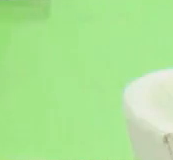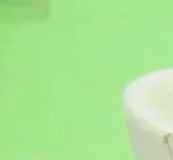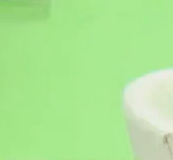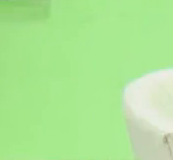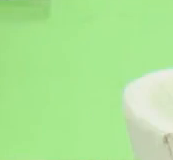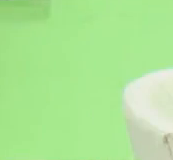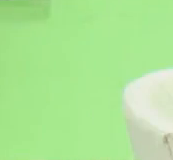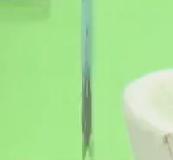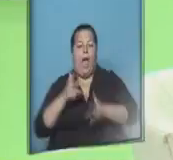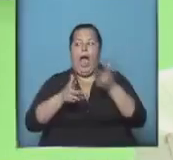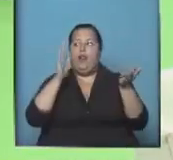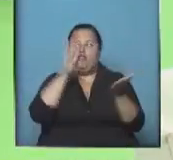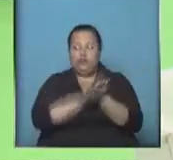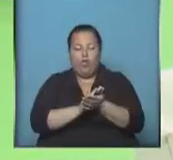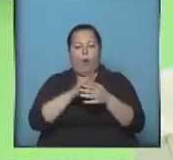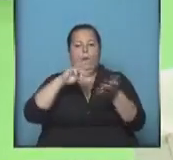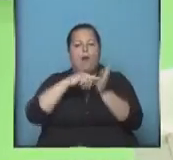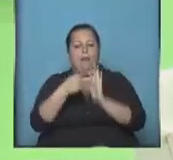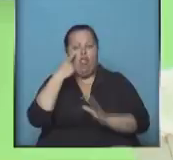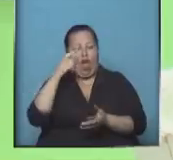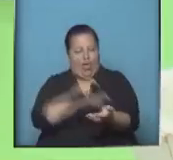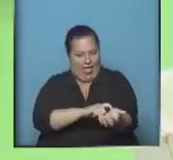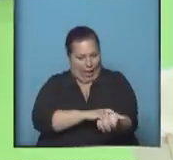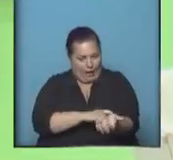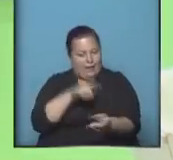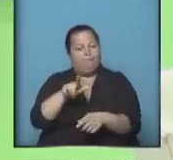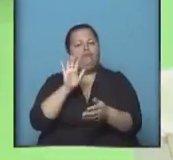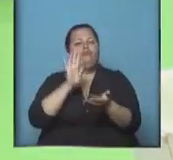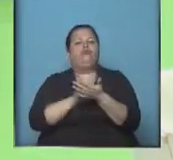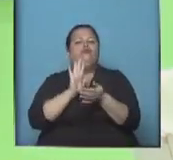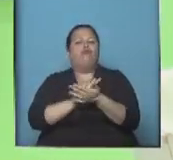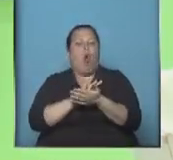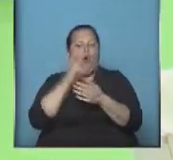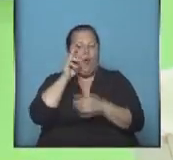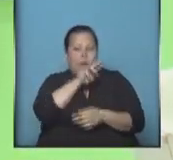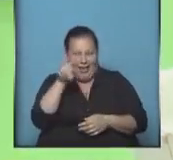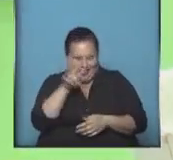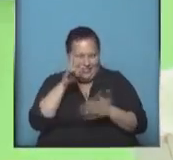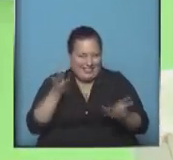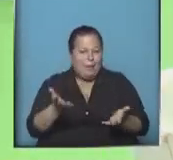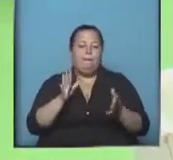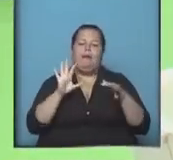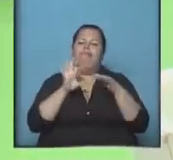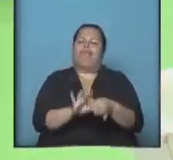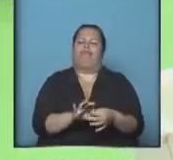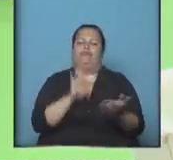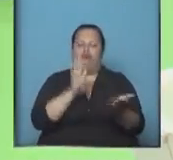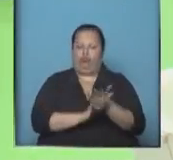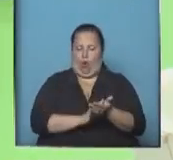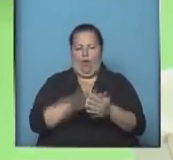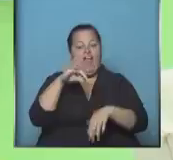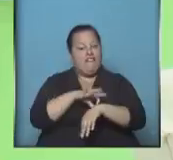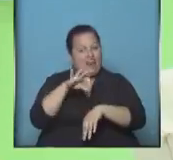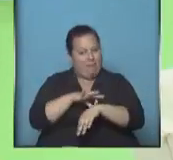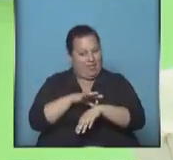bueno hablamos ahora de la retinopatía diabética esto qué tiene que ver con la visión obviamente pero que está íntimamente relacionado con una